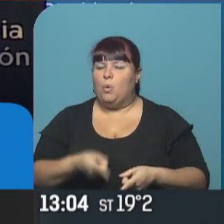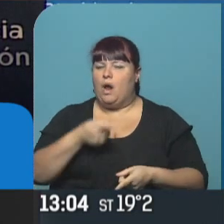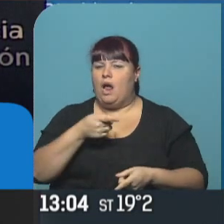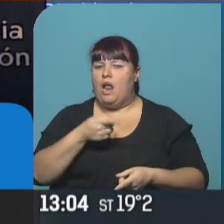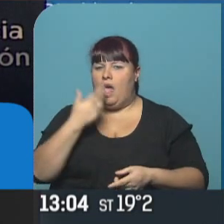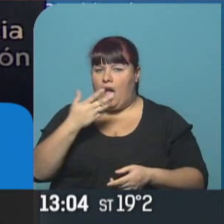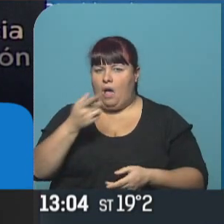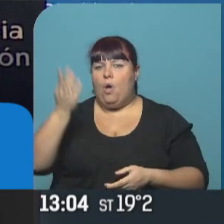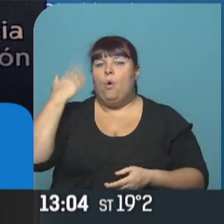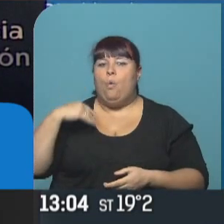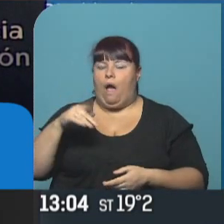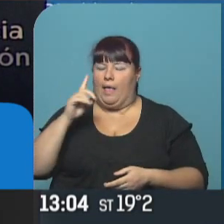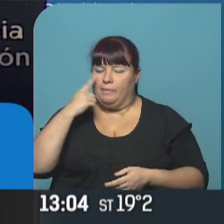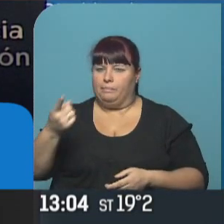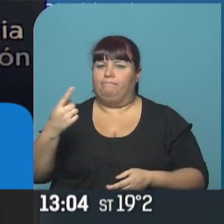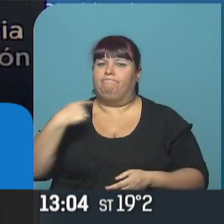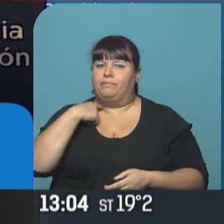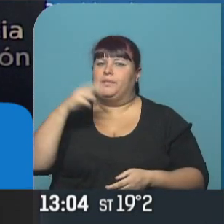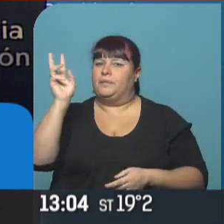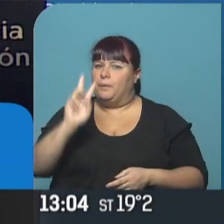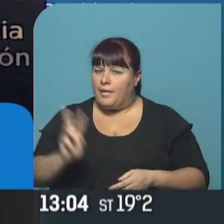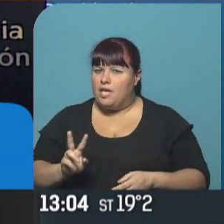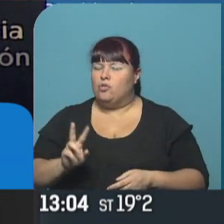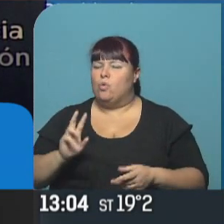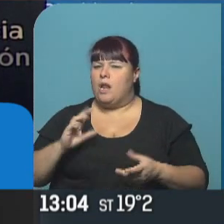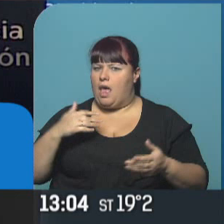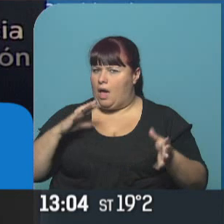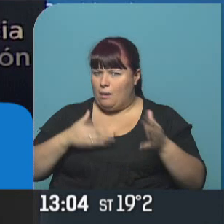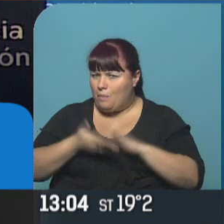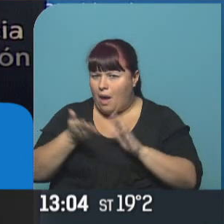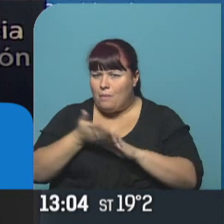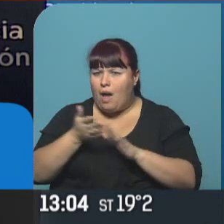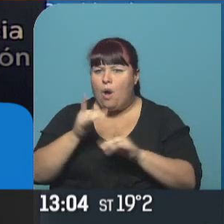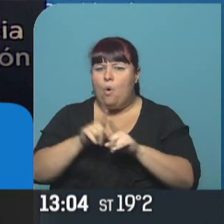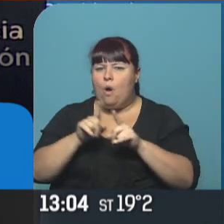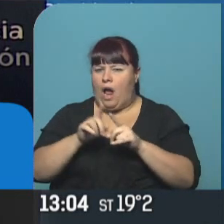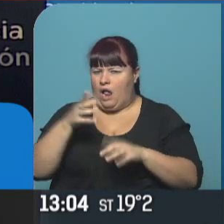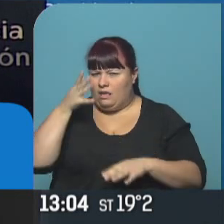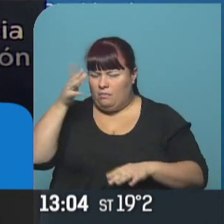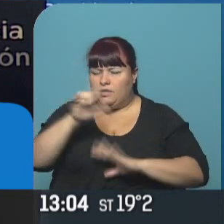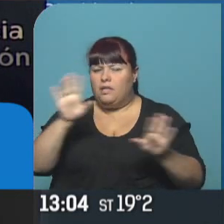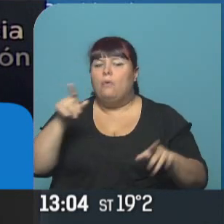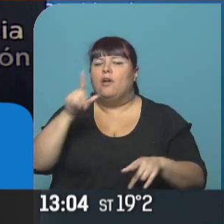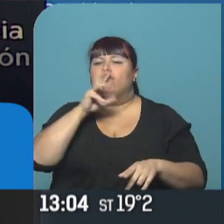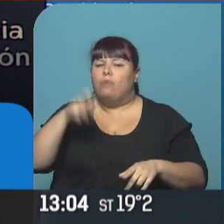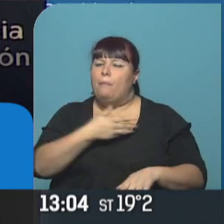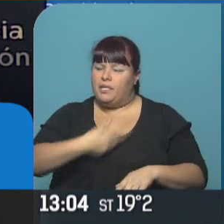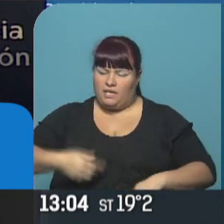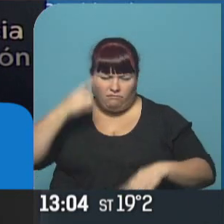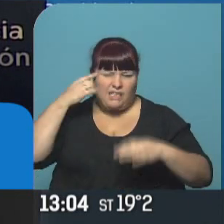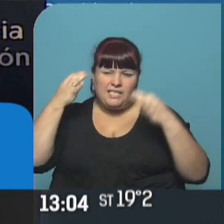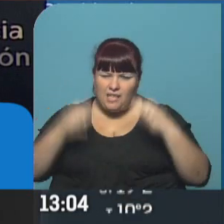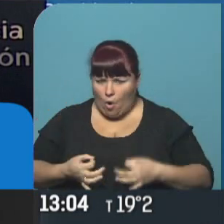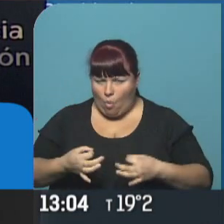hecho cuando se vio que Venezuela se está cada vez acercando más a una tiranía. Pero el presidente Trump está